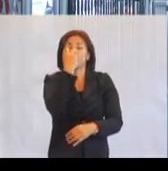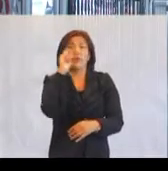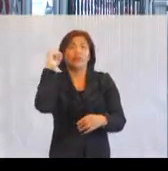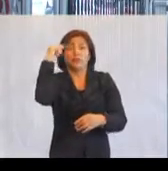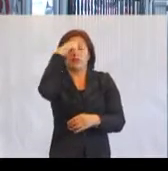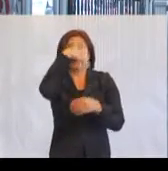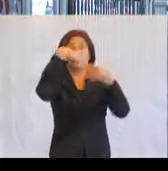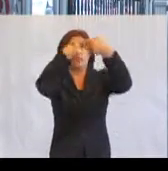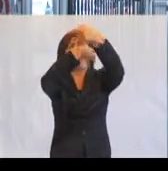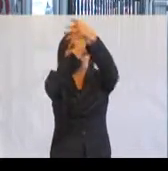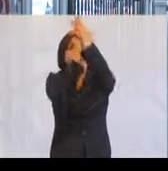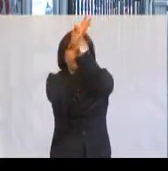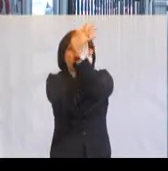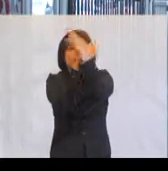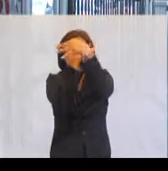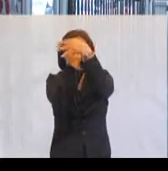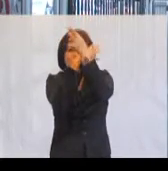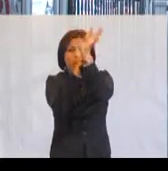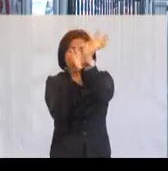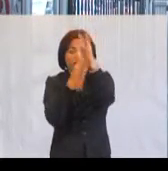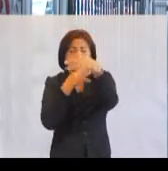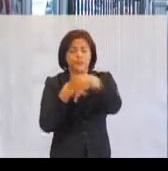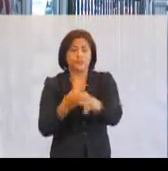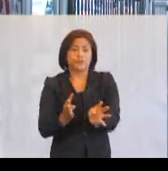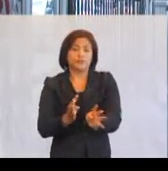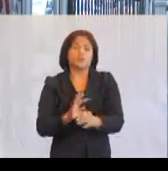eso se dificulta para nosotros, ¿no?